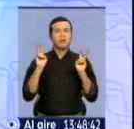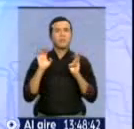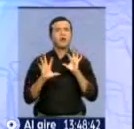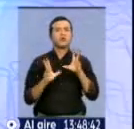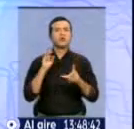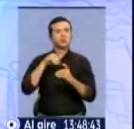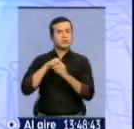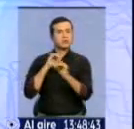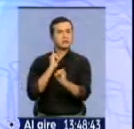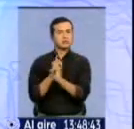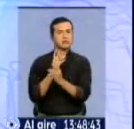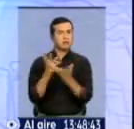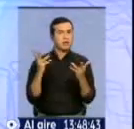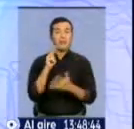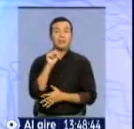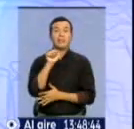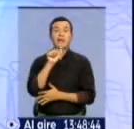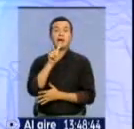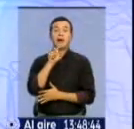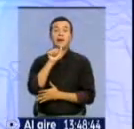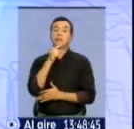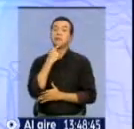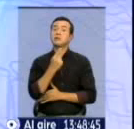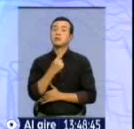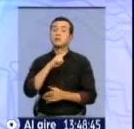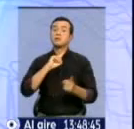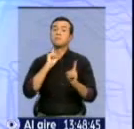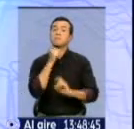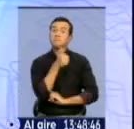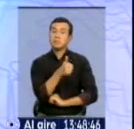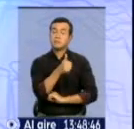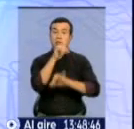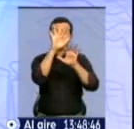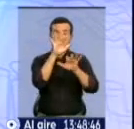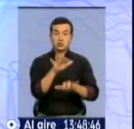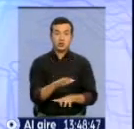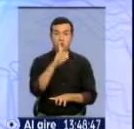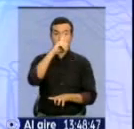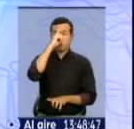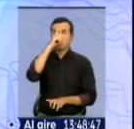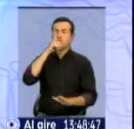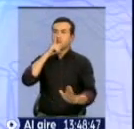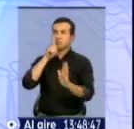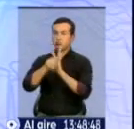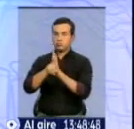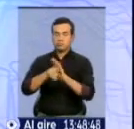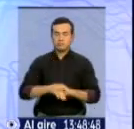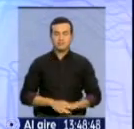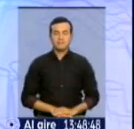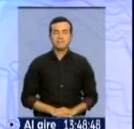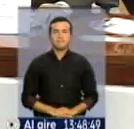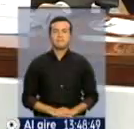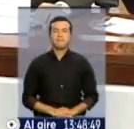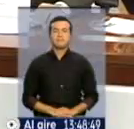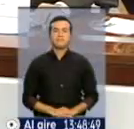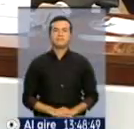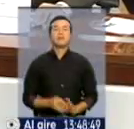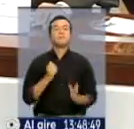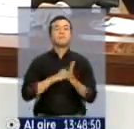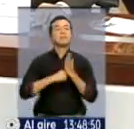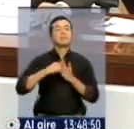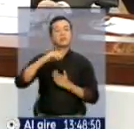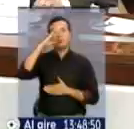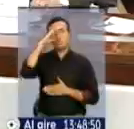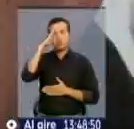en la institución. Navas recordó que fue la propia Secretaría de Estado la que puso la denuncia. En el Ministerio del